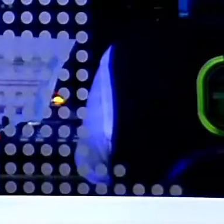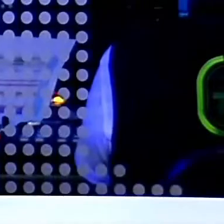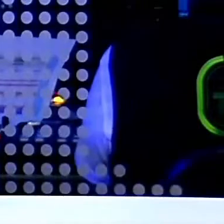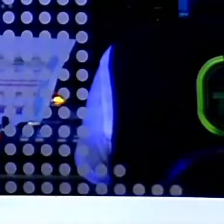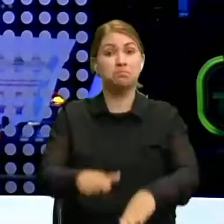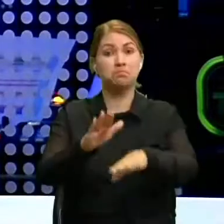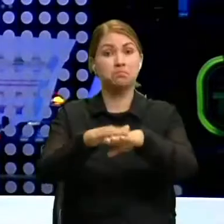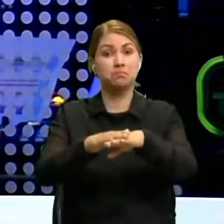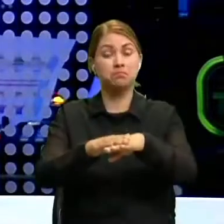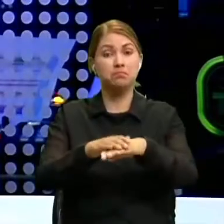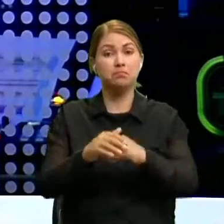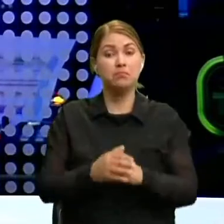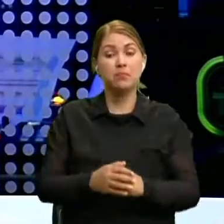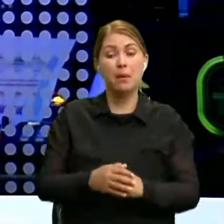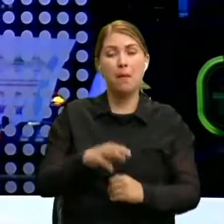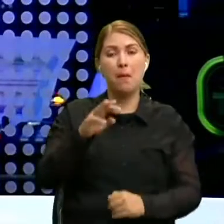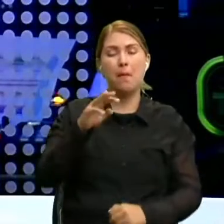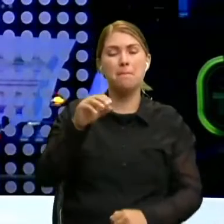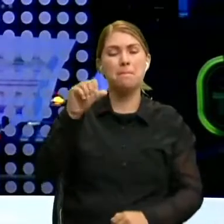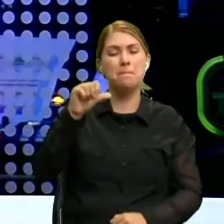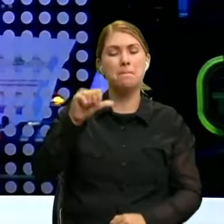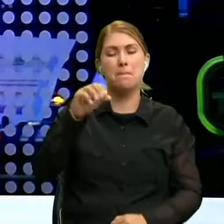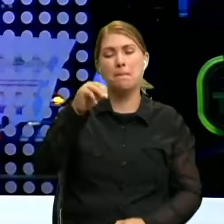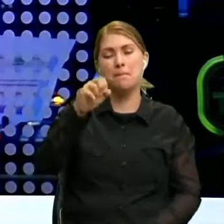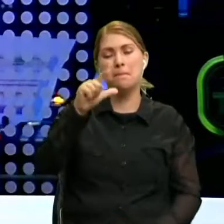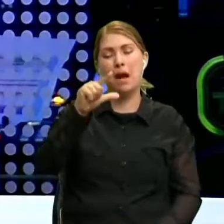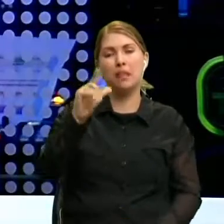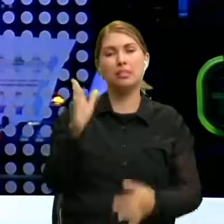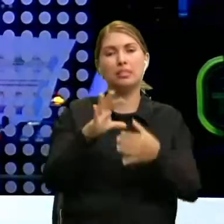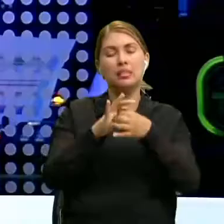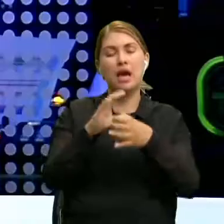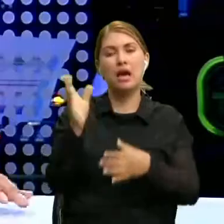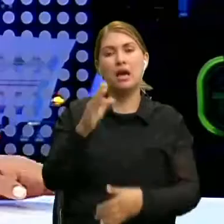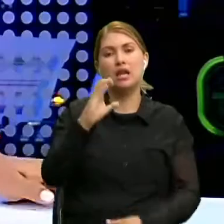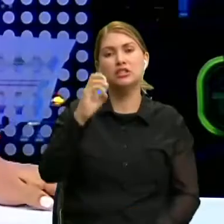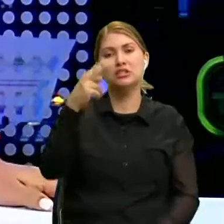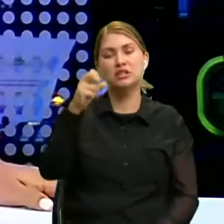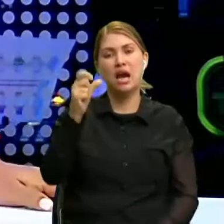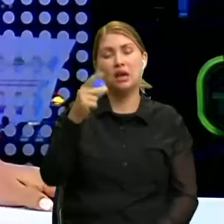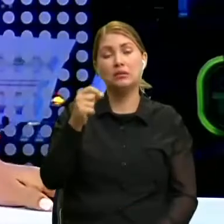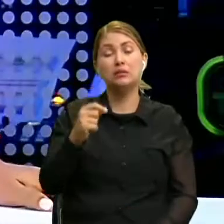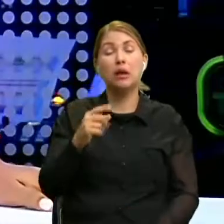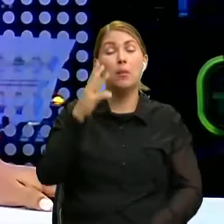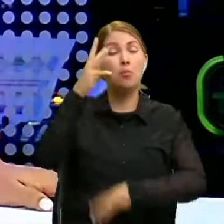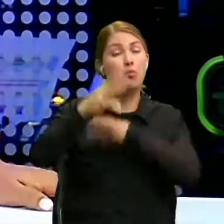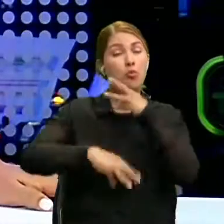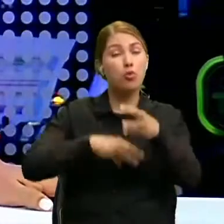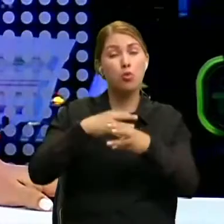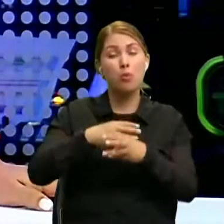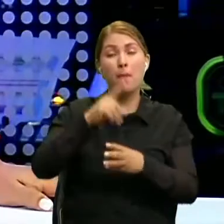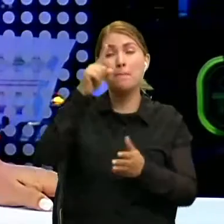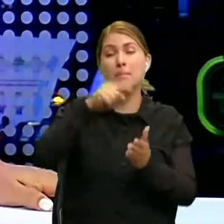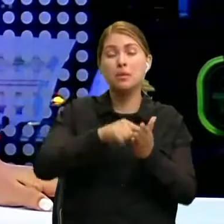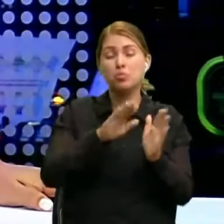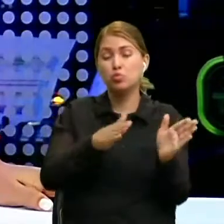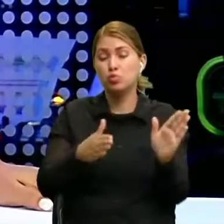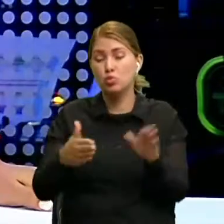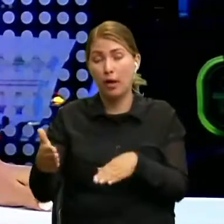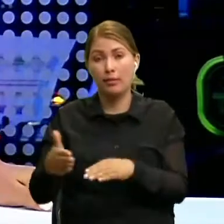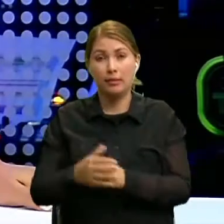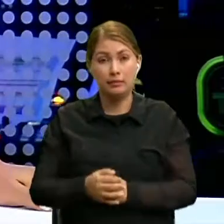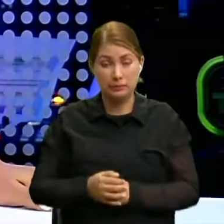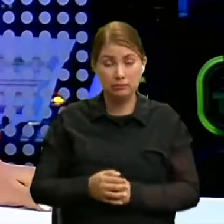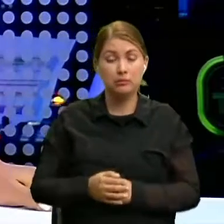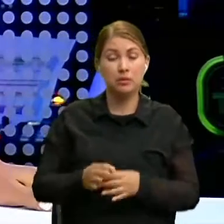Escuchen esto, el mal de Chagas es una enfermedad que cobra más de 10.000 muertes anualmente en el mundo. En Villa del Rosario, las